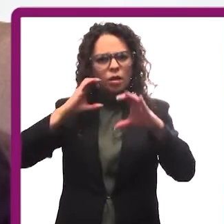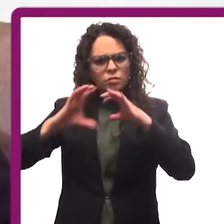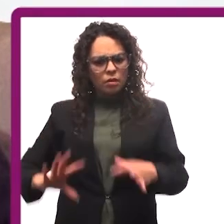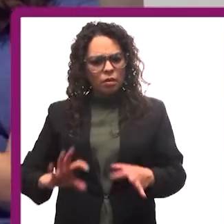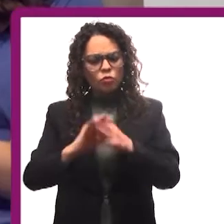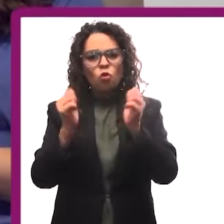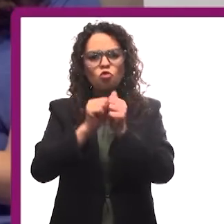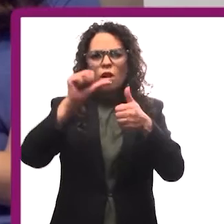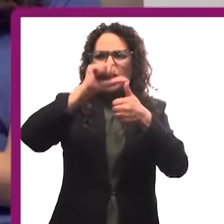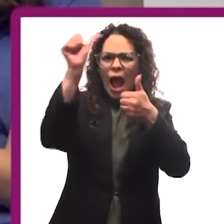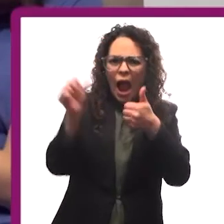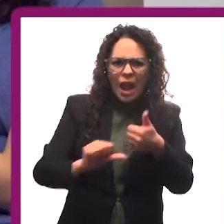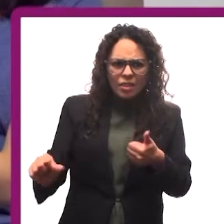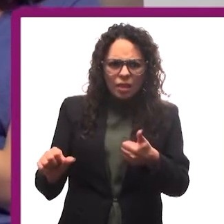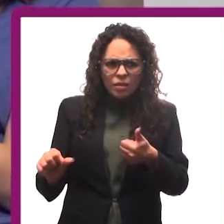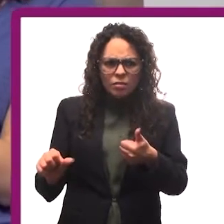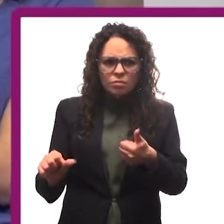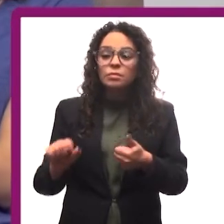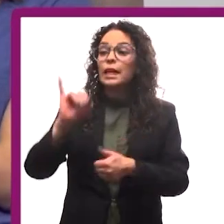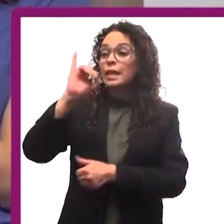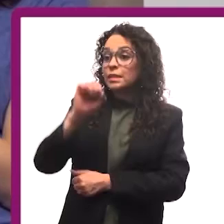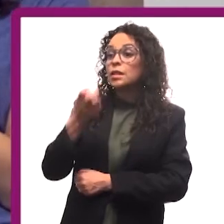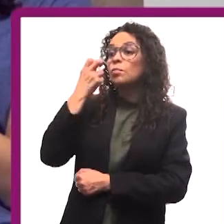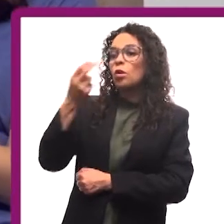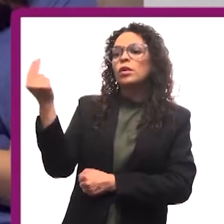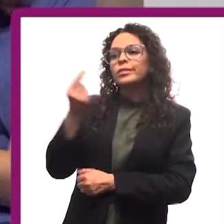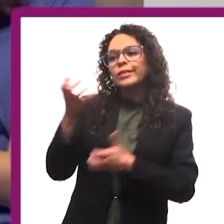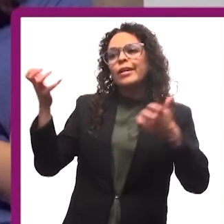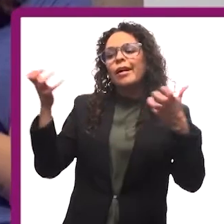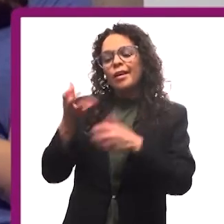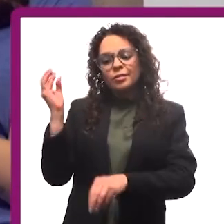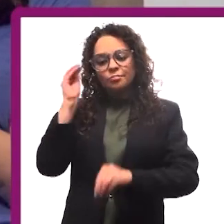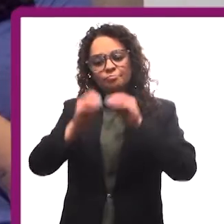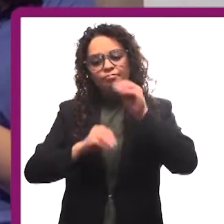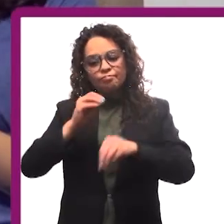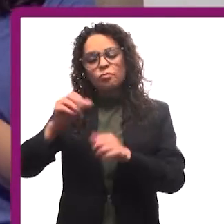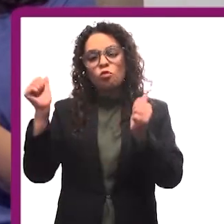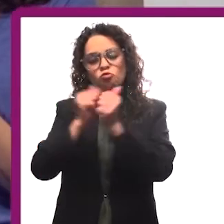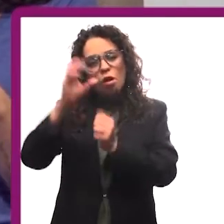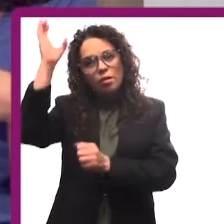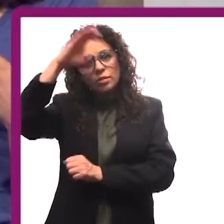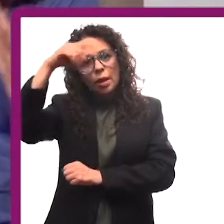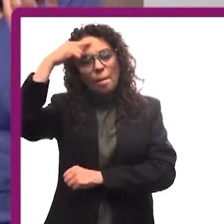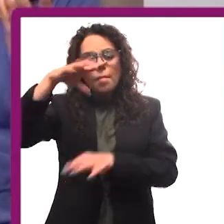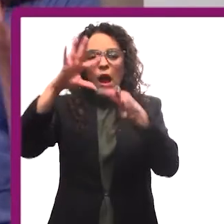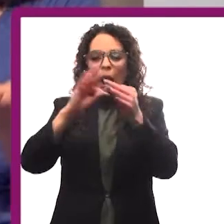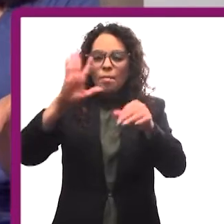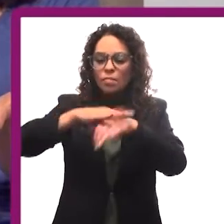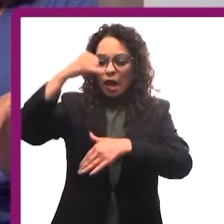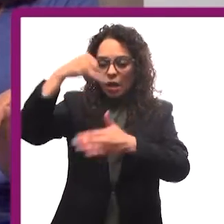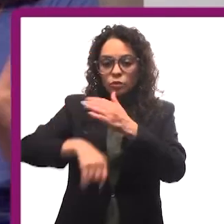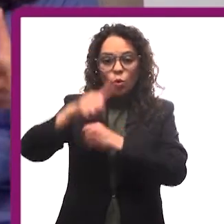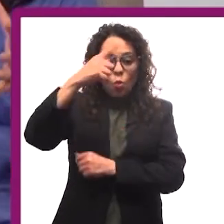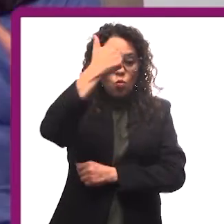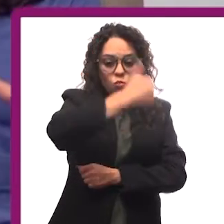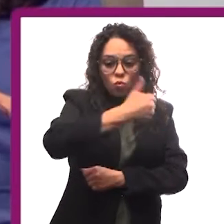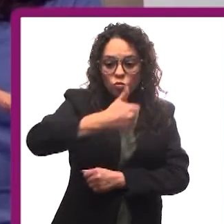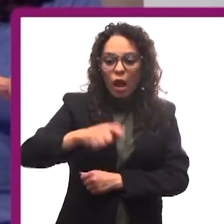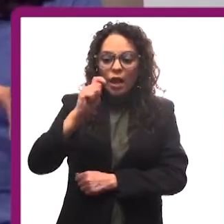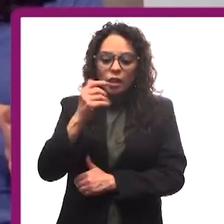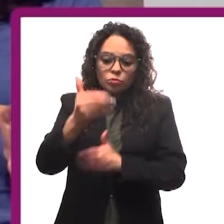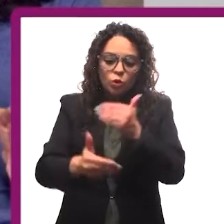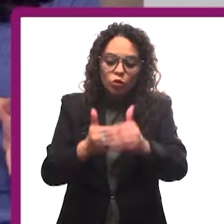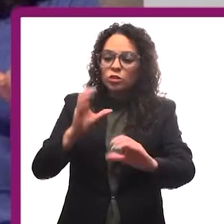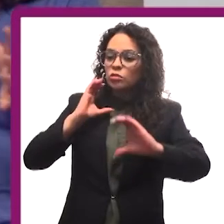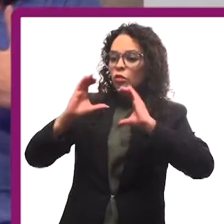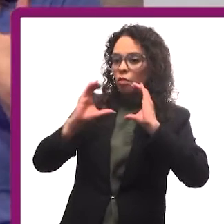artes? Precisamente por eso se tuvo que crear un modelo científico que explicara cada aspecto del proceso comunicativo. Y aunque Shannon